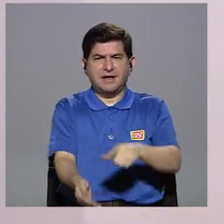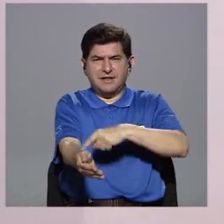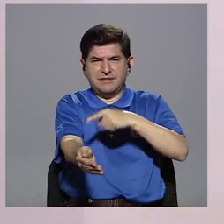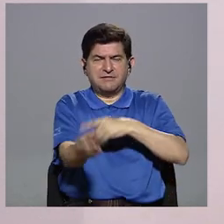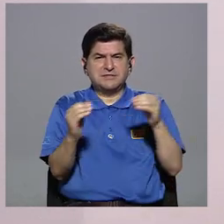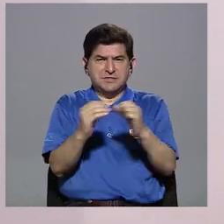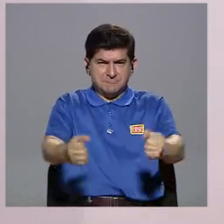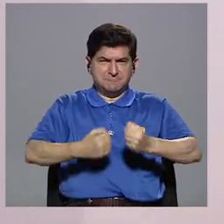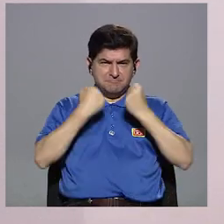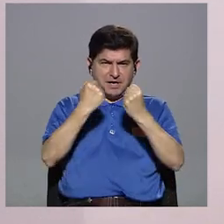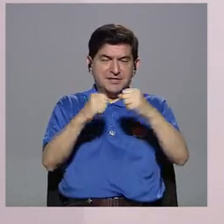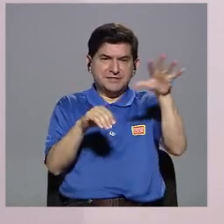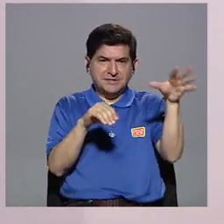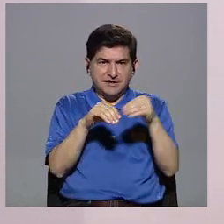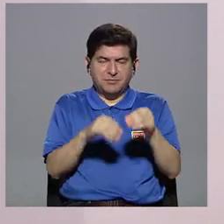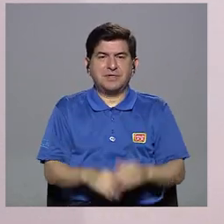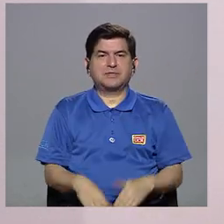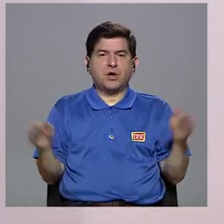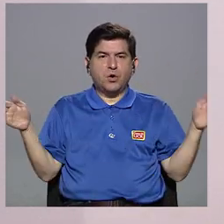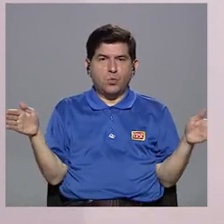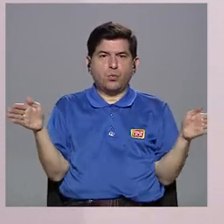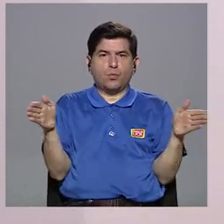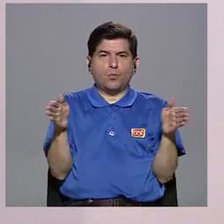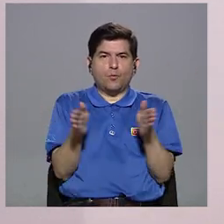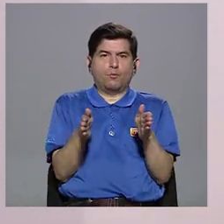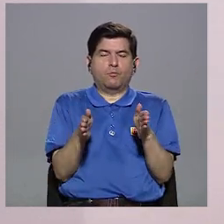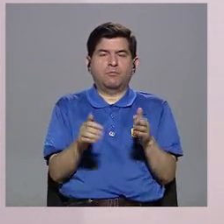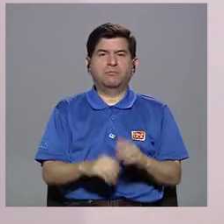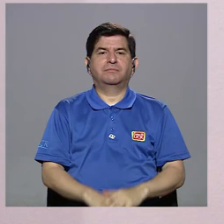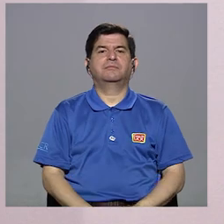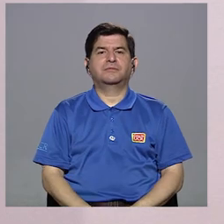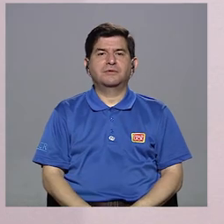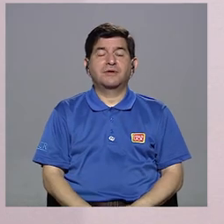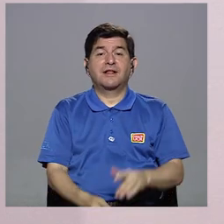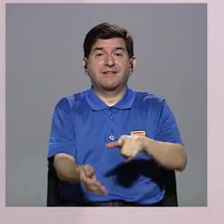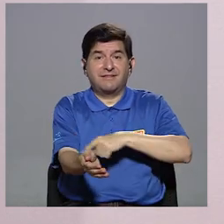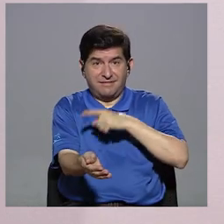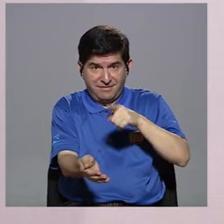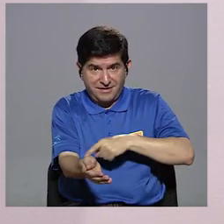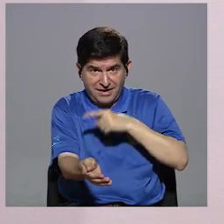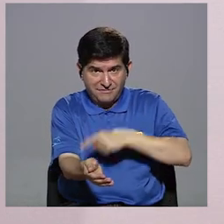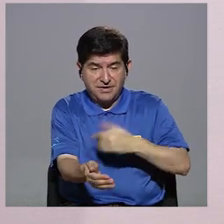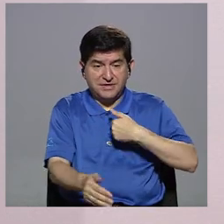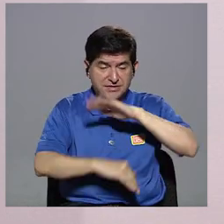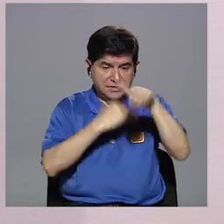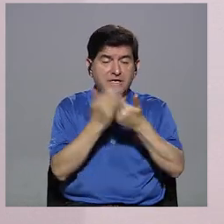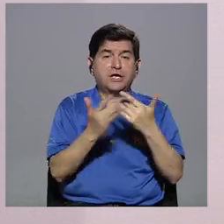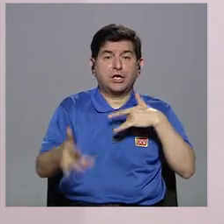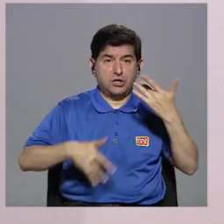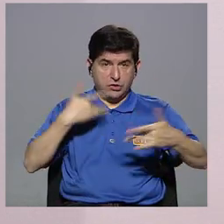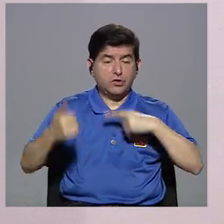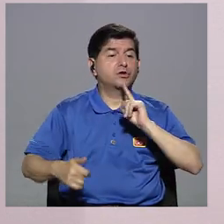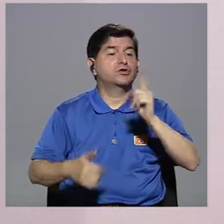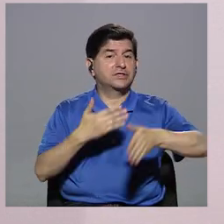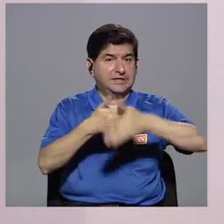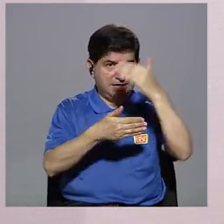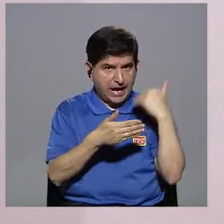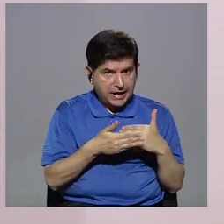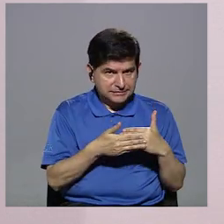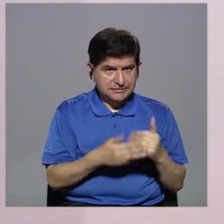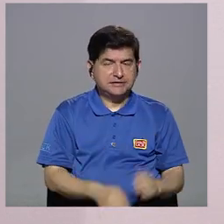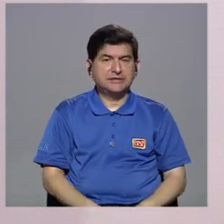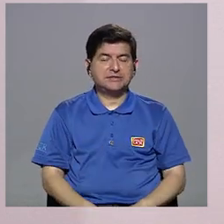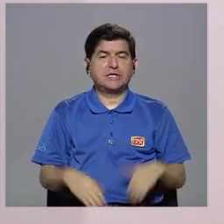diabetes es más agresiva a eso se agrega pérdida de peso cuando la diabetes tiene todos esos síntomas que yo le